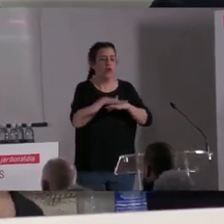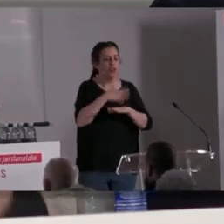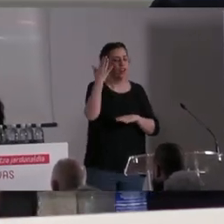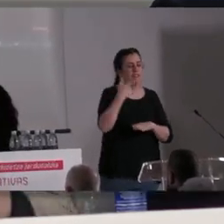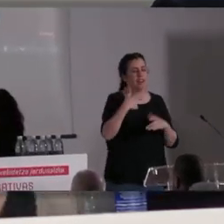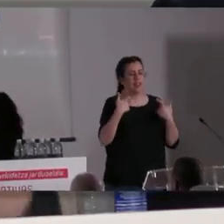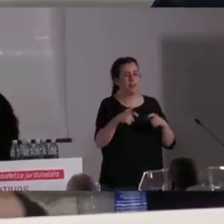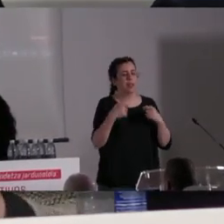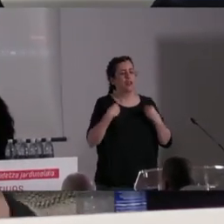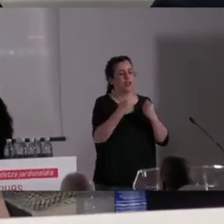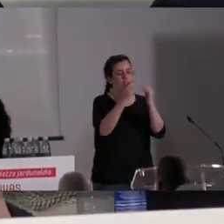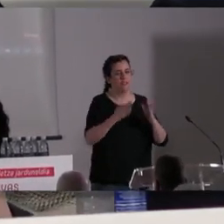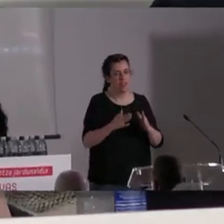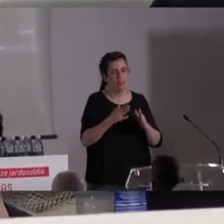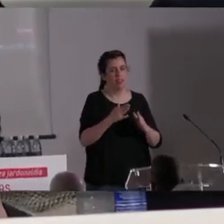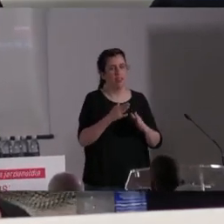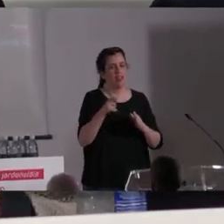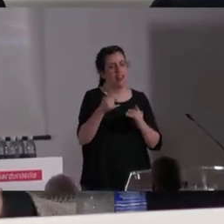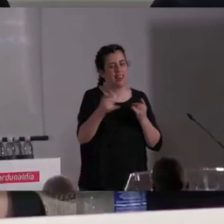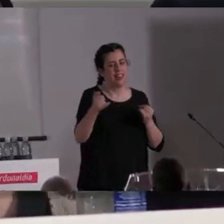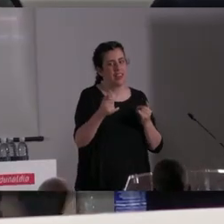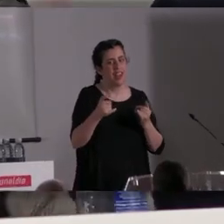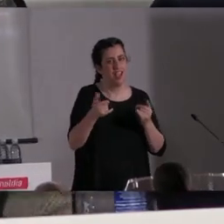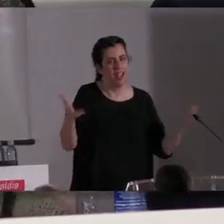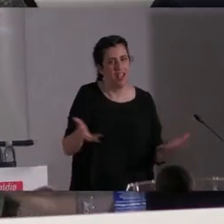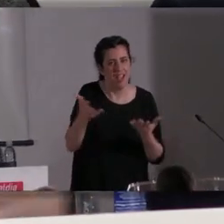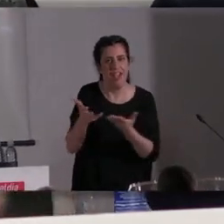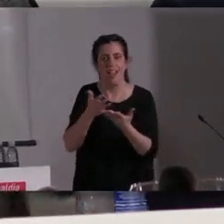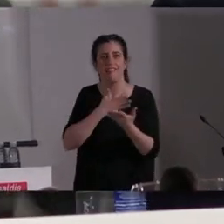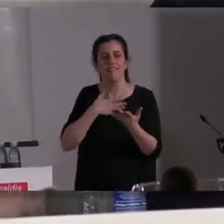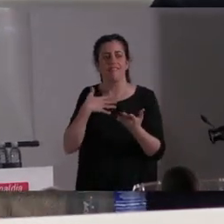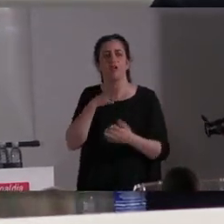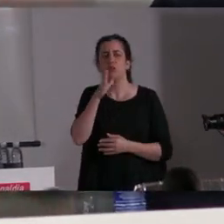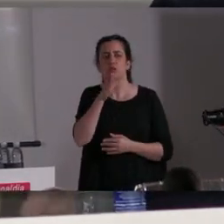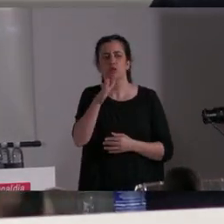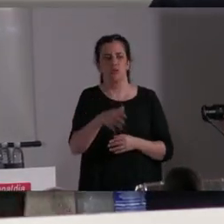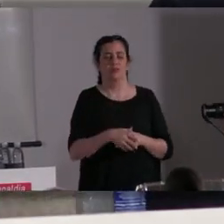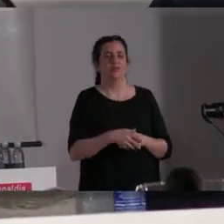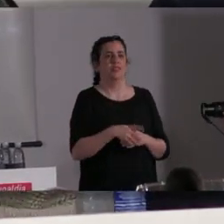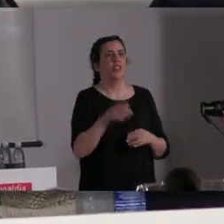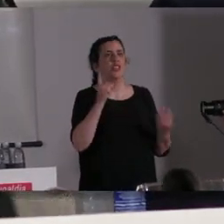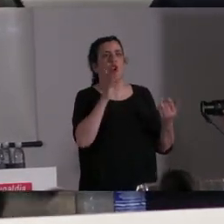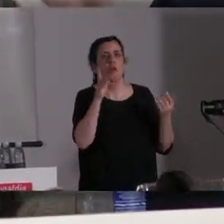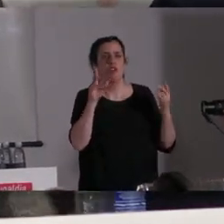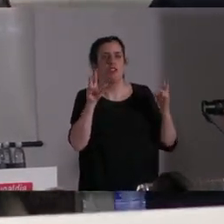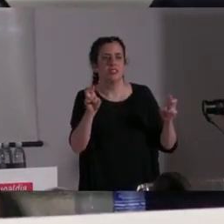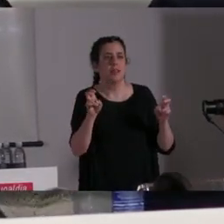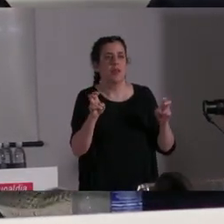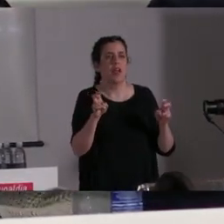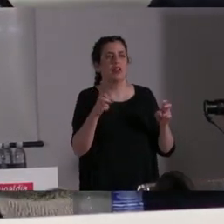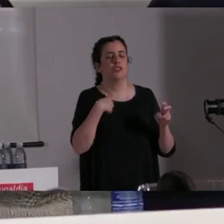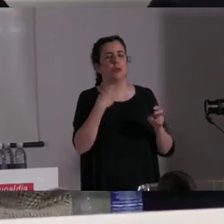el Departamento de Vivienda impulsar esta línea, ¿no? Y no es una cuestión solo de buenismo o que estemos, nos hayamos